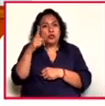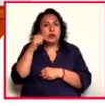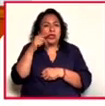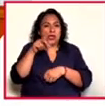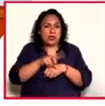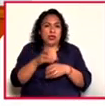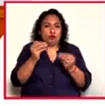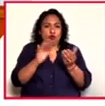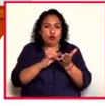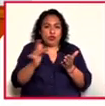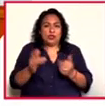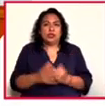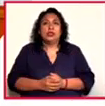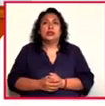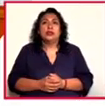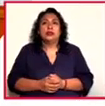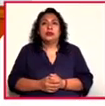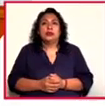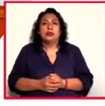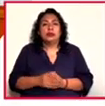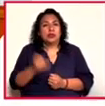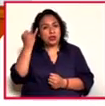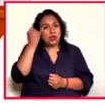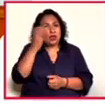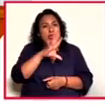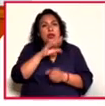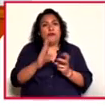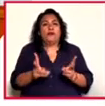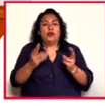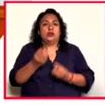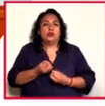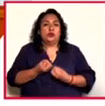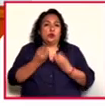gracias. Ideas completas y frases poéticas.